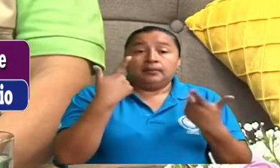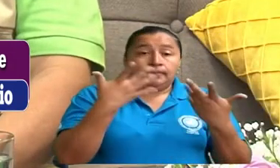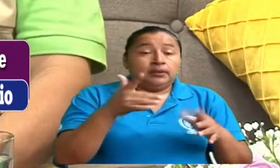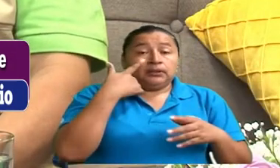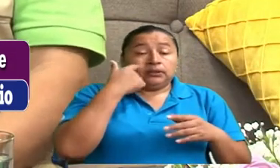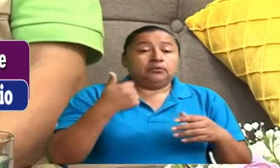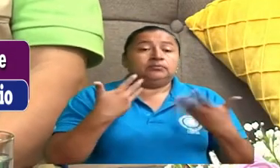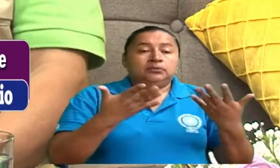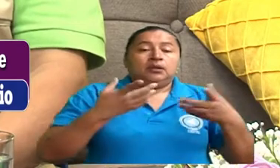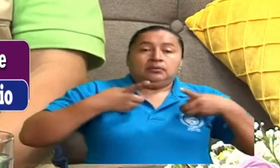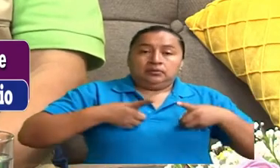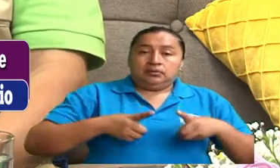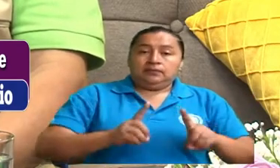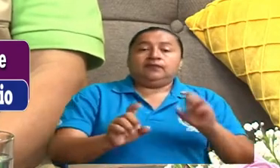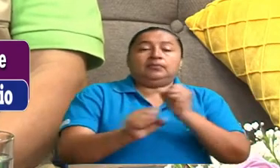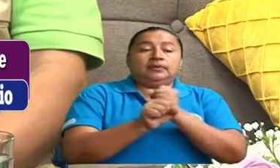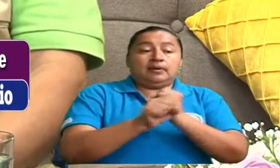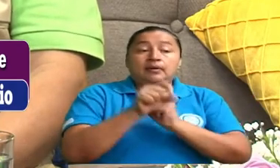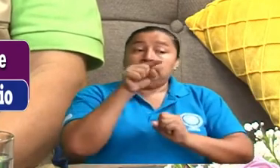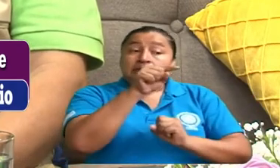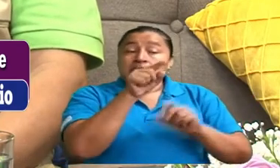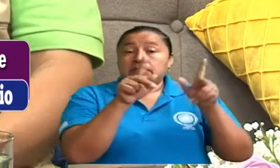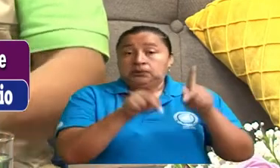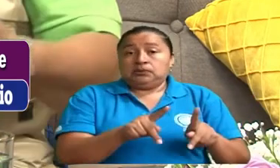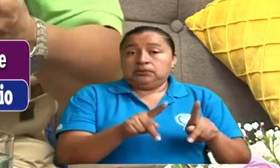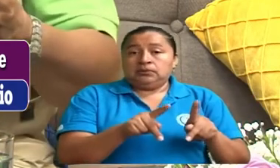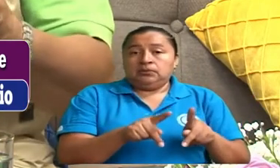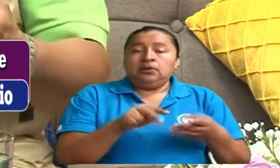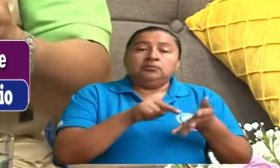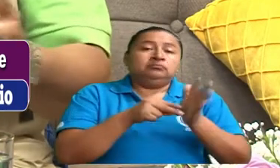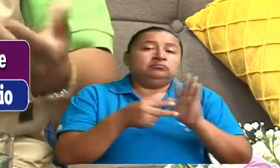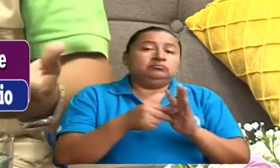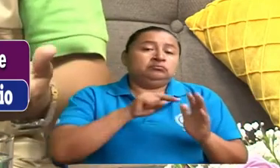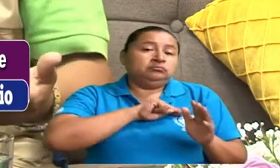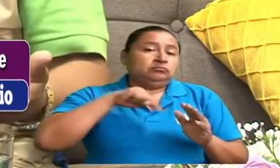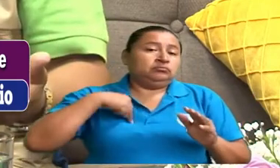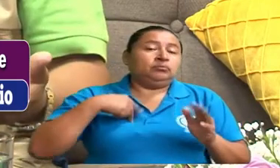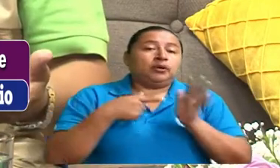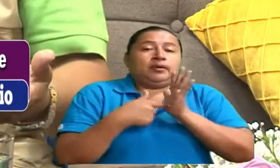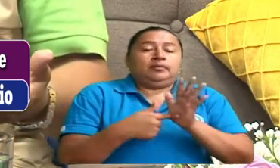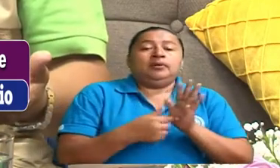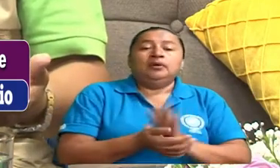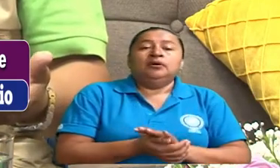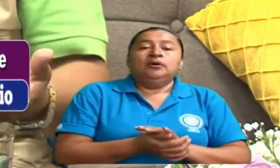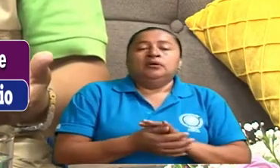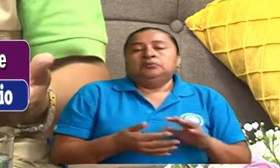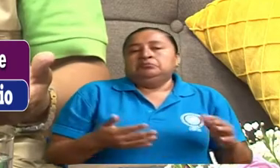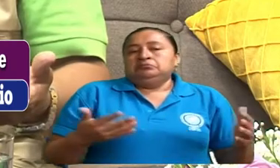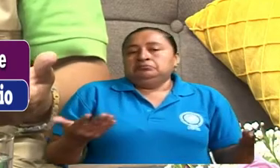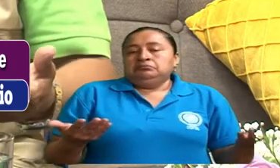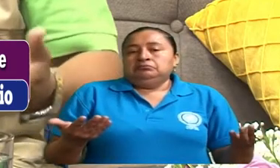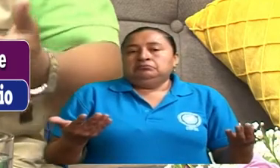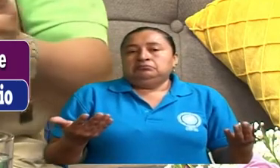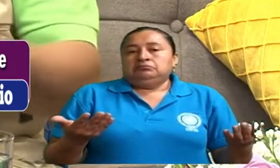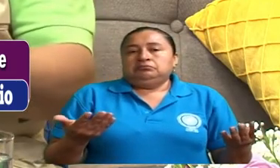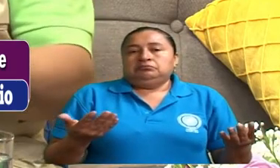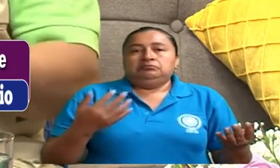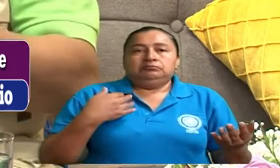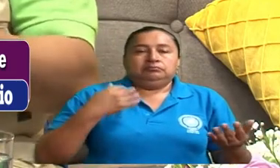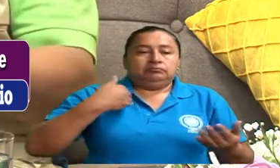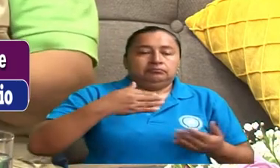reconocimiento, dignificamos la labor del reciclador. ¿Qué significa para nosotros, por ejemplo, verdad, que